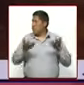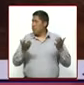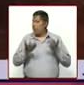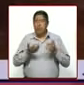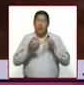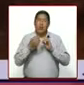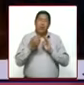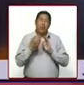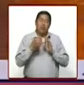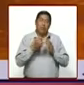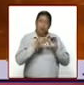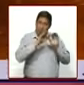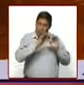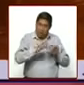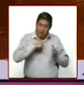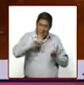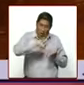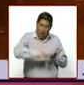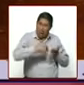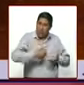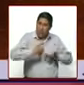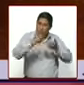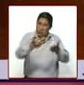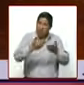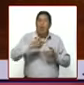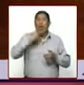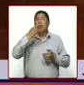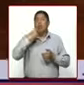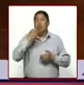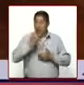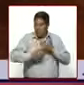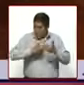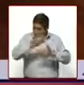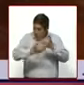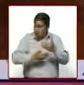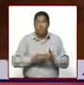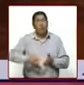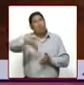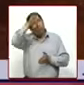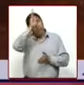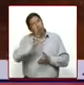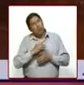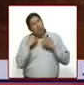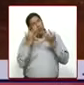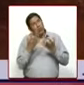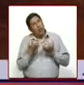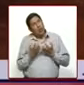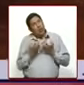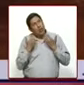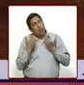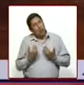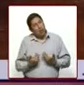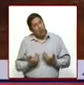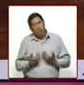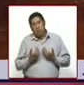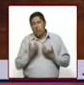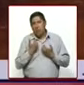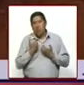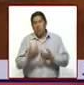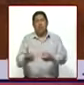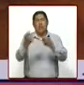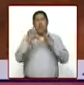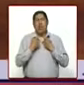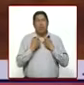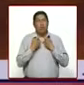las notas correspondientes, ¿no? Y nos indica que están en proceso. Ojalá Dios quiera que en estos días nos pudiera llegar la donación